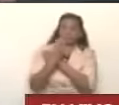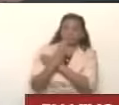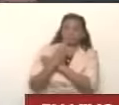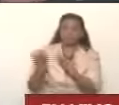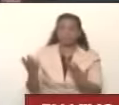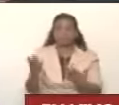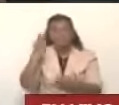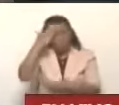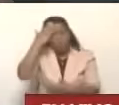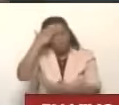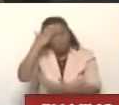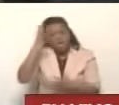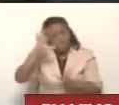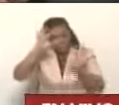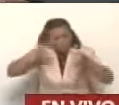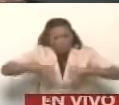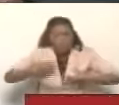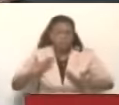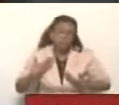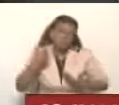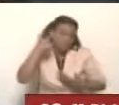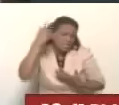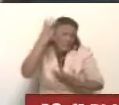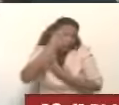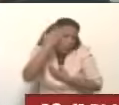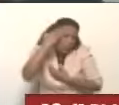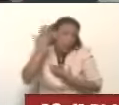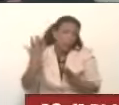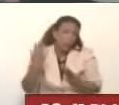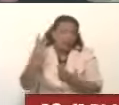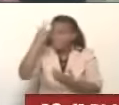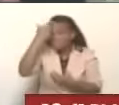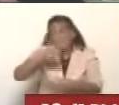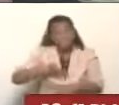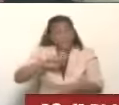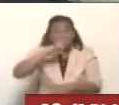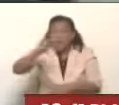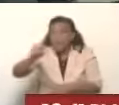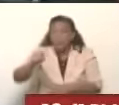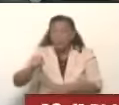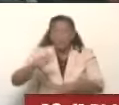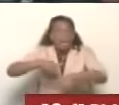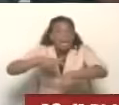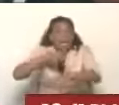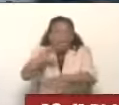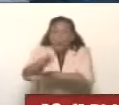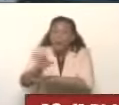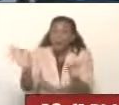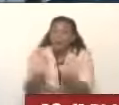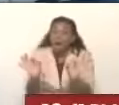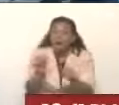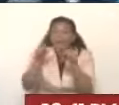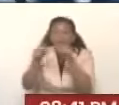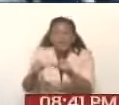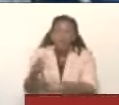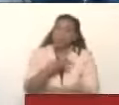Tengo conciencia de eso. Ustedes tienen conciencia de eso. Maduro no puede ir en fecha fija a ningún sitio